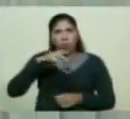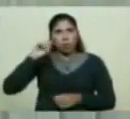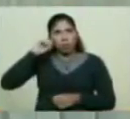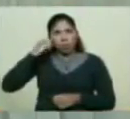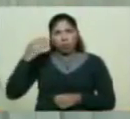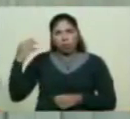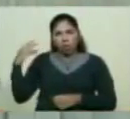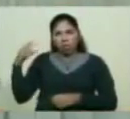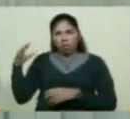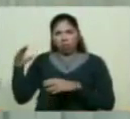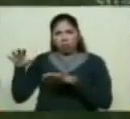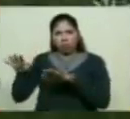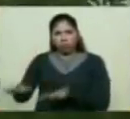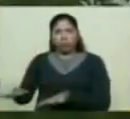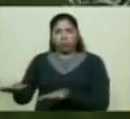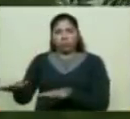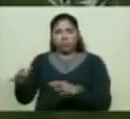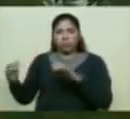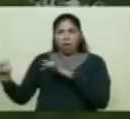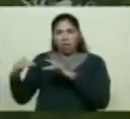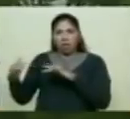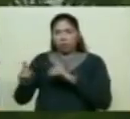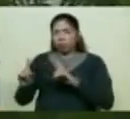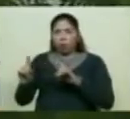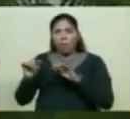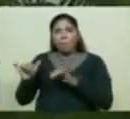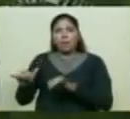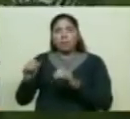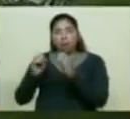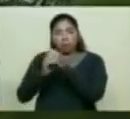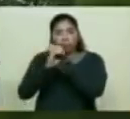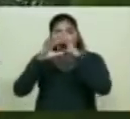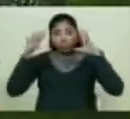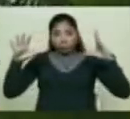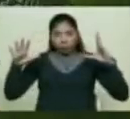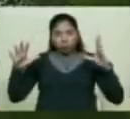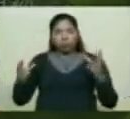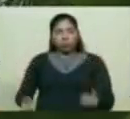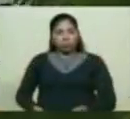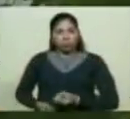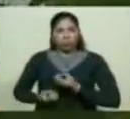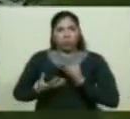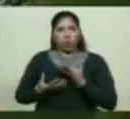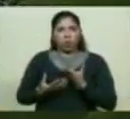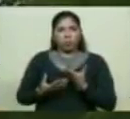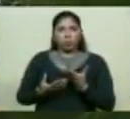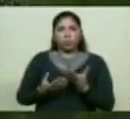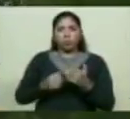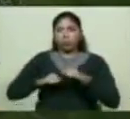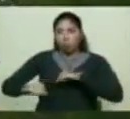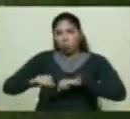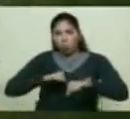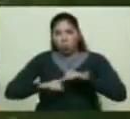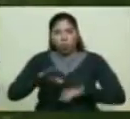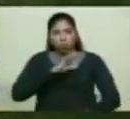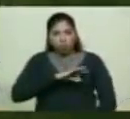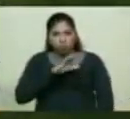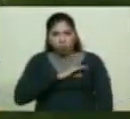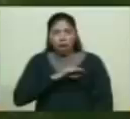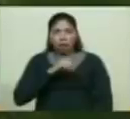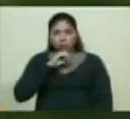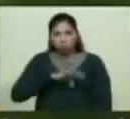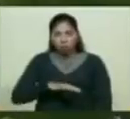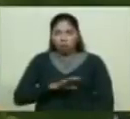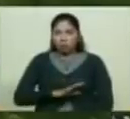hace dos siglos con esa misma creatividad inspirada en la acción socio histórica de bolívar es que hoy